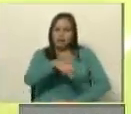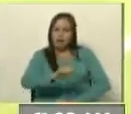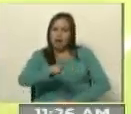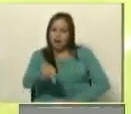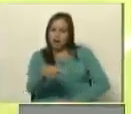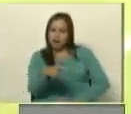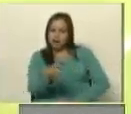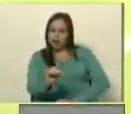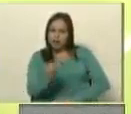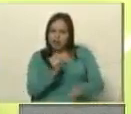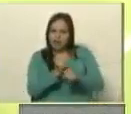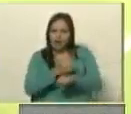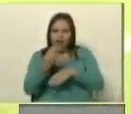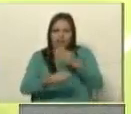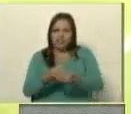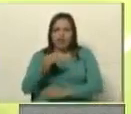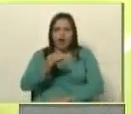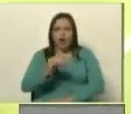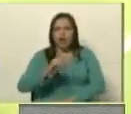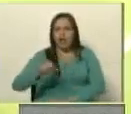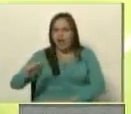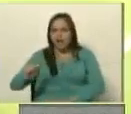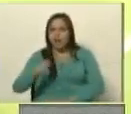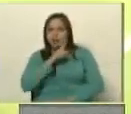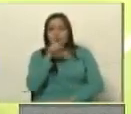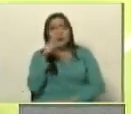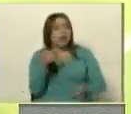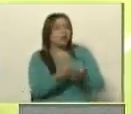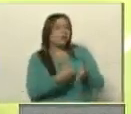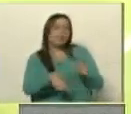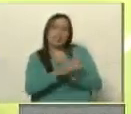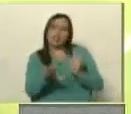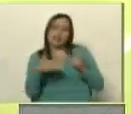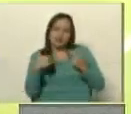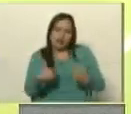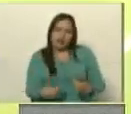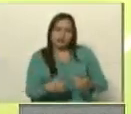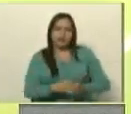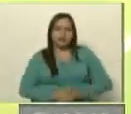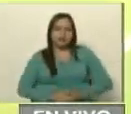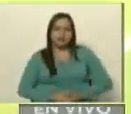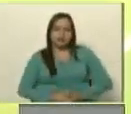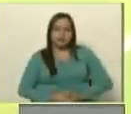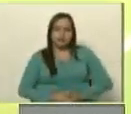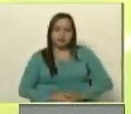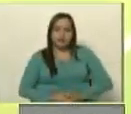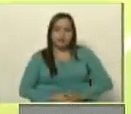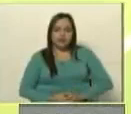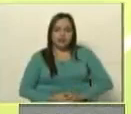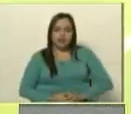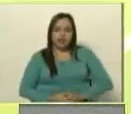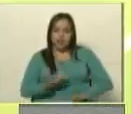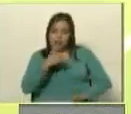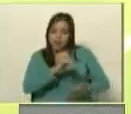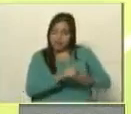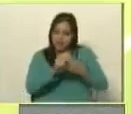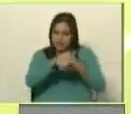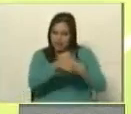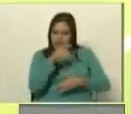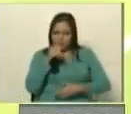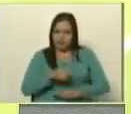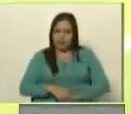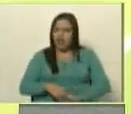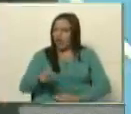la OEA, ¿no? A nombre de los derechos humanos. Si vemos, por ejemplo, lo que ha encabezado. Bueno,